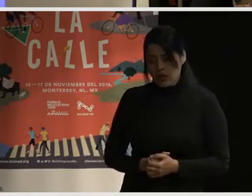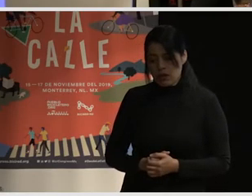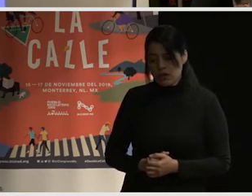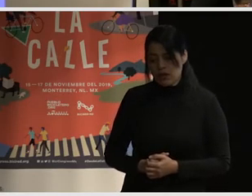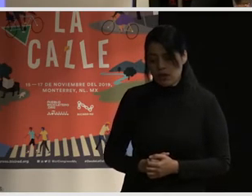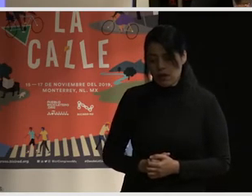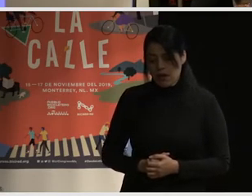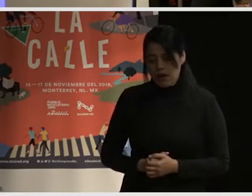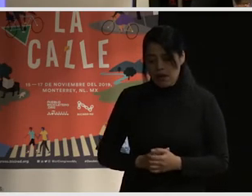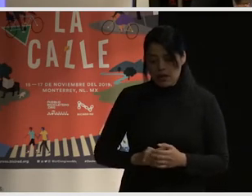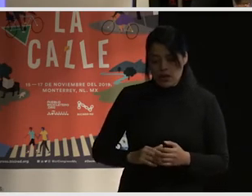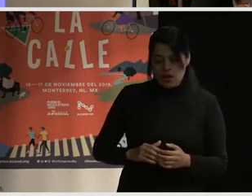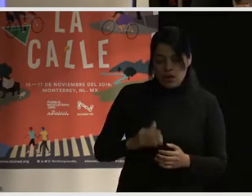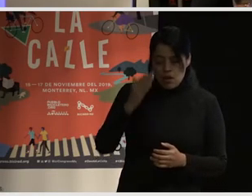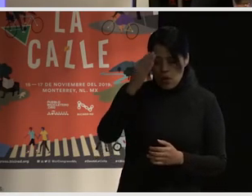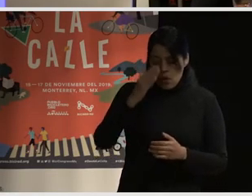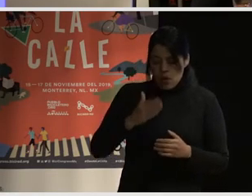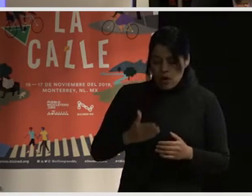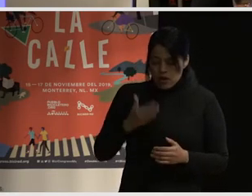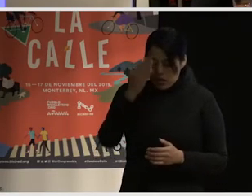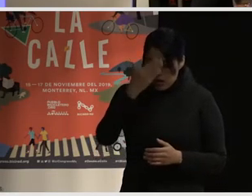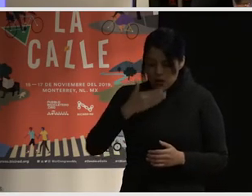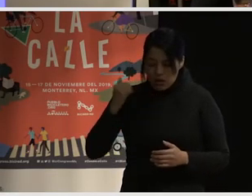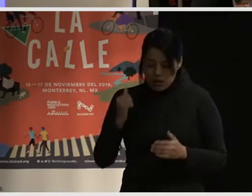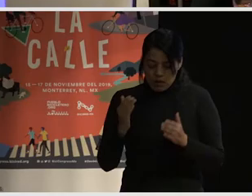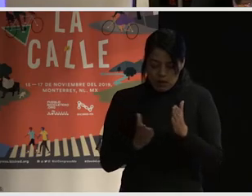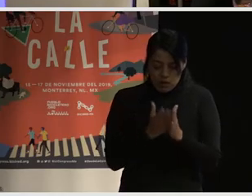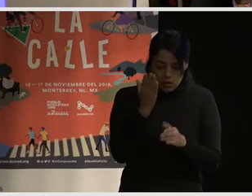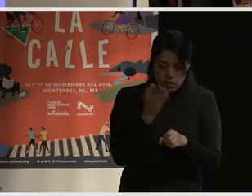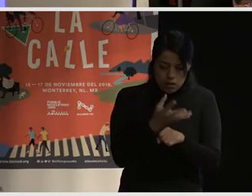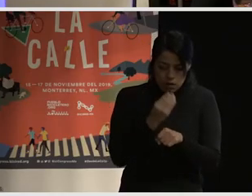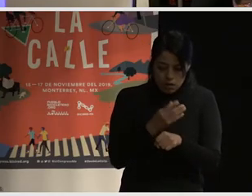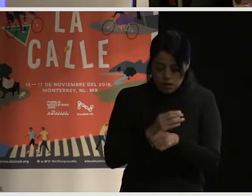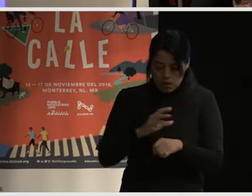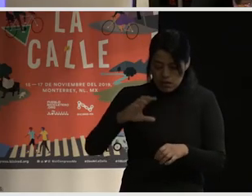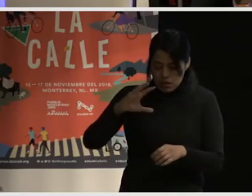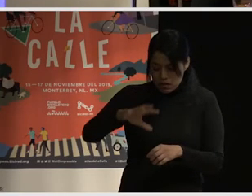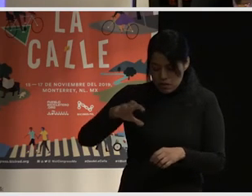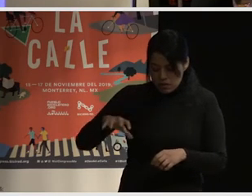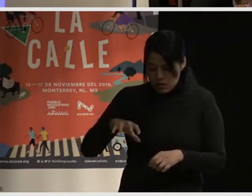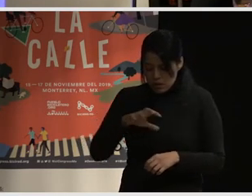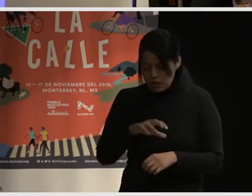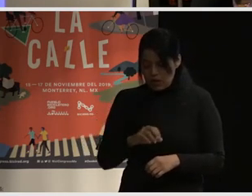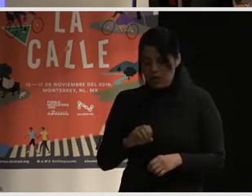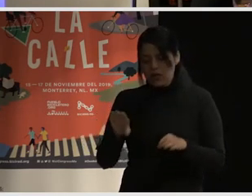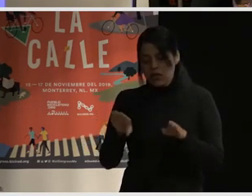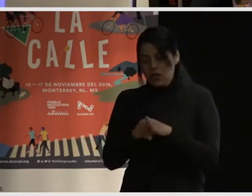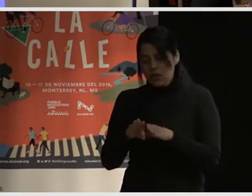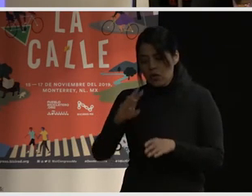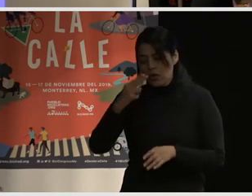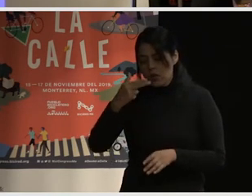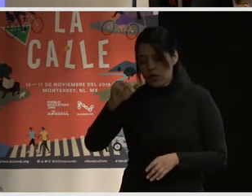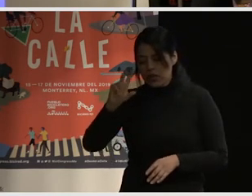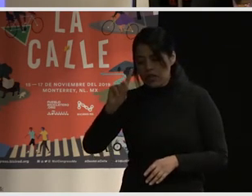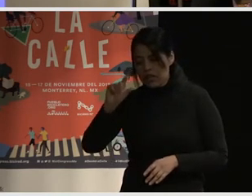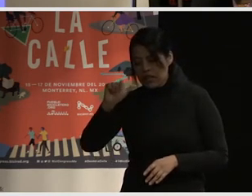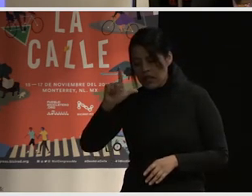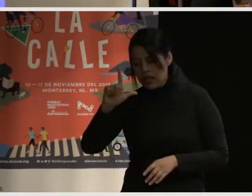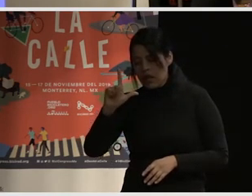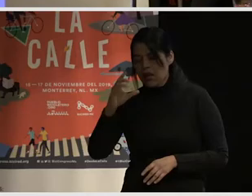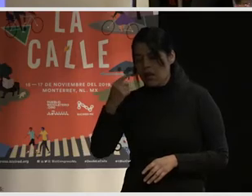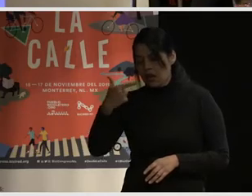capacidad técnica instalada en los municipios que es el caso de hidalgo sino que era como para allá el caso de hidalgo creo que el